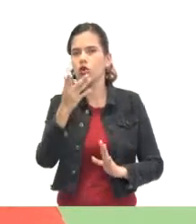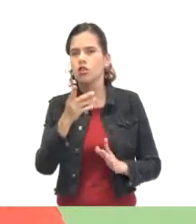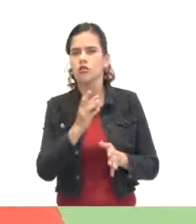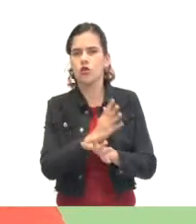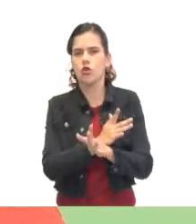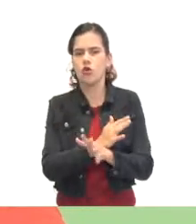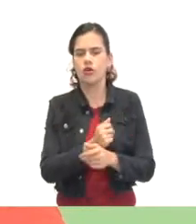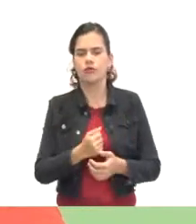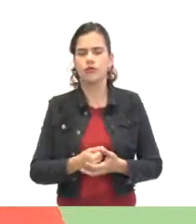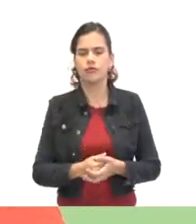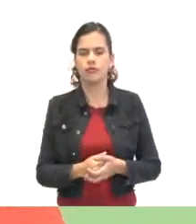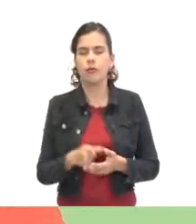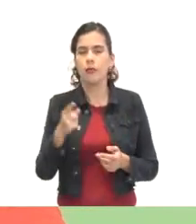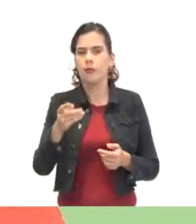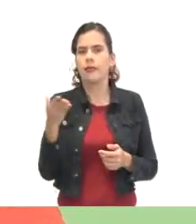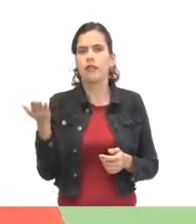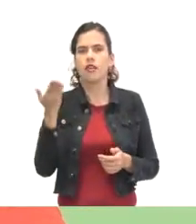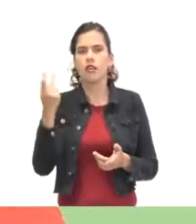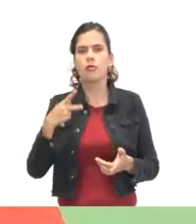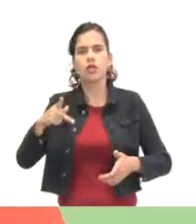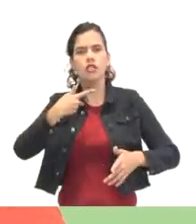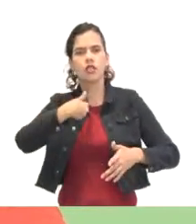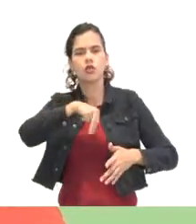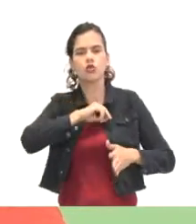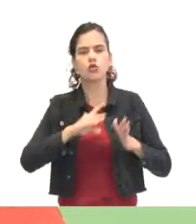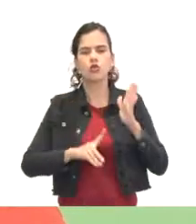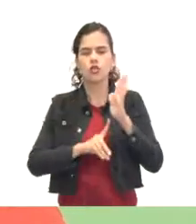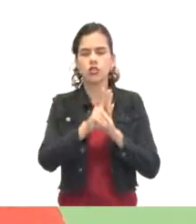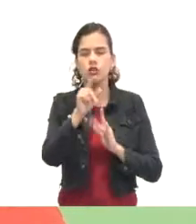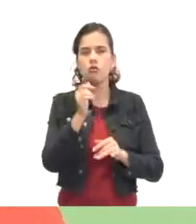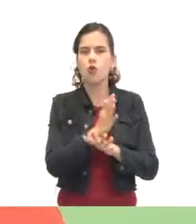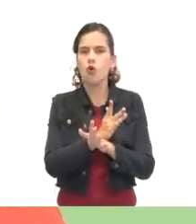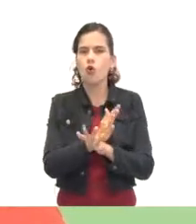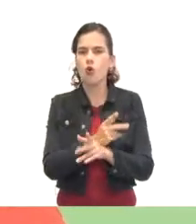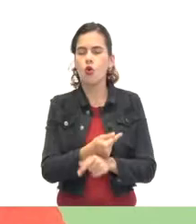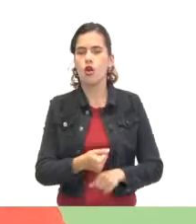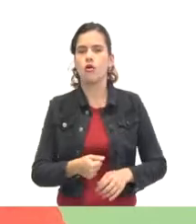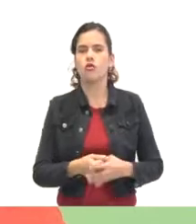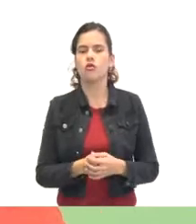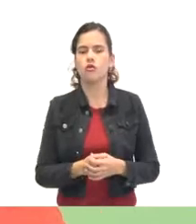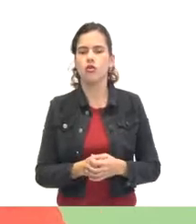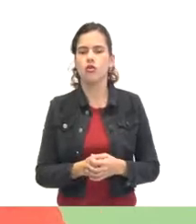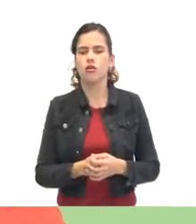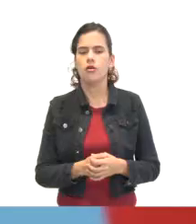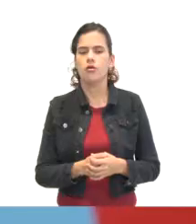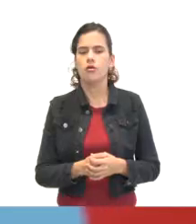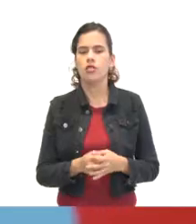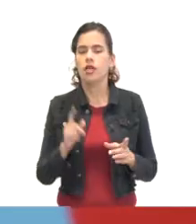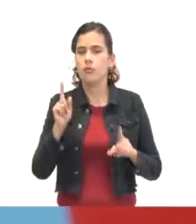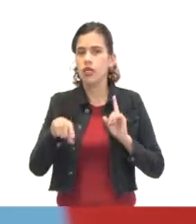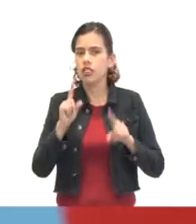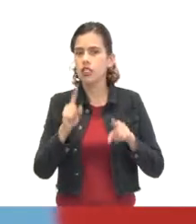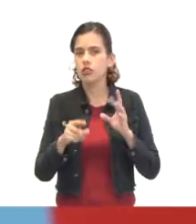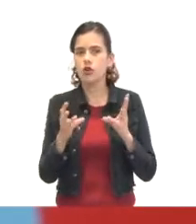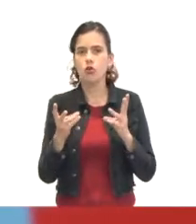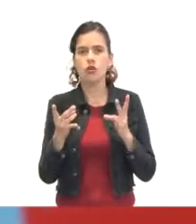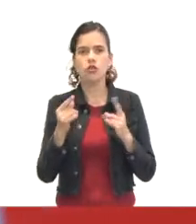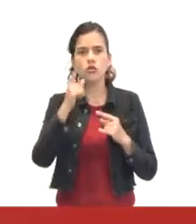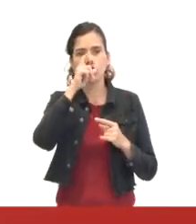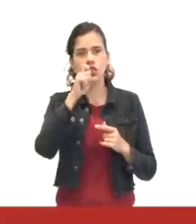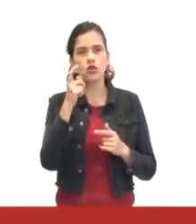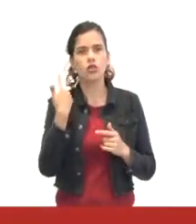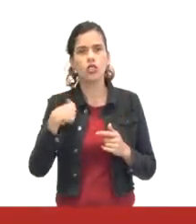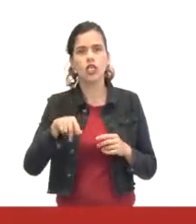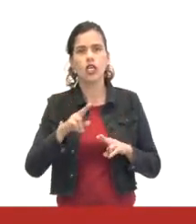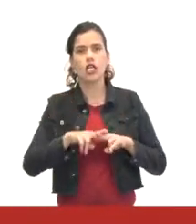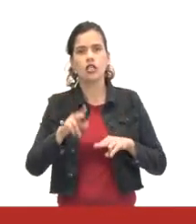los juegos. Es importante que nosotros desarrollemos juegos apropiados para la edad de la niña y el niño,